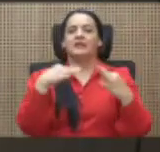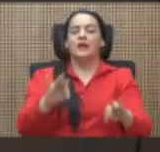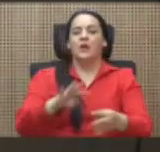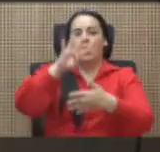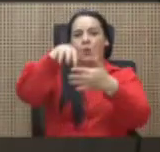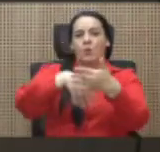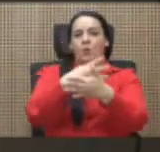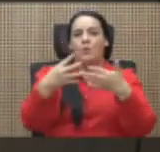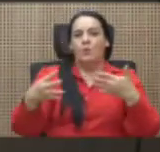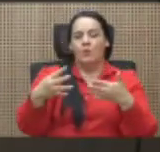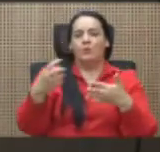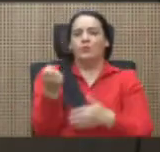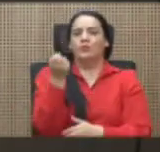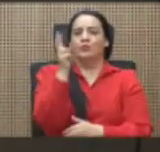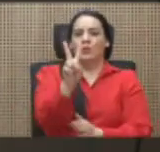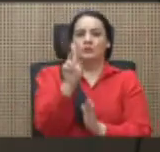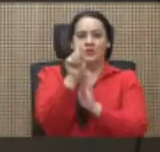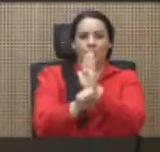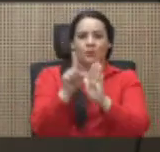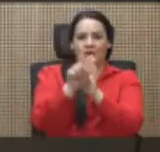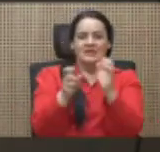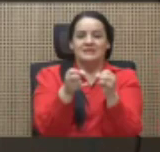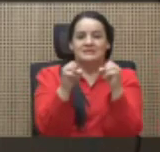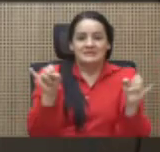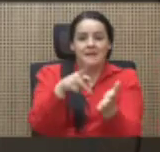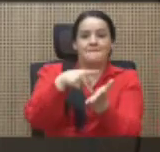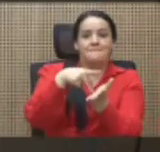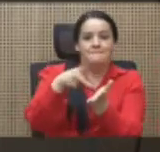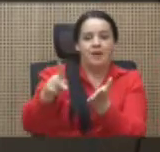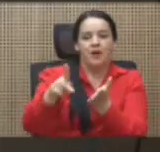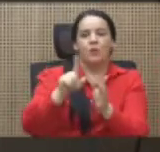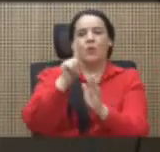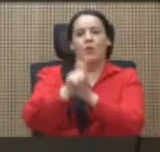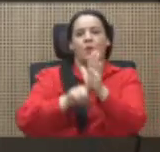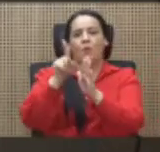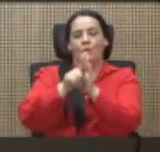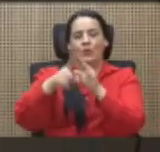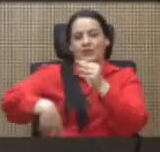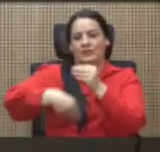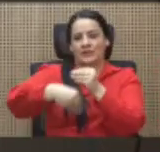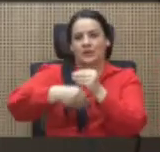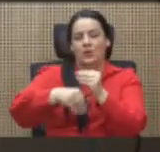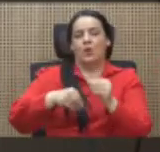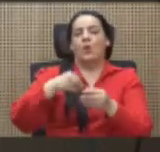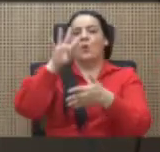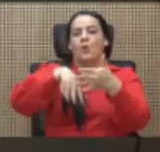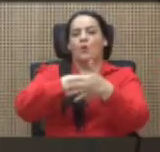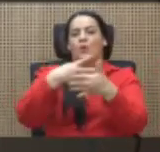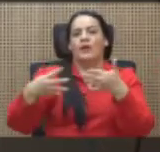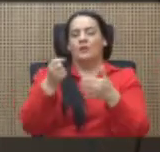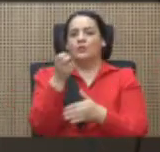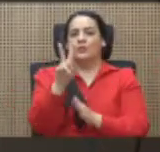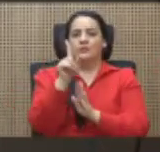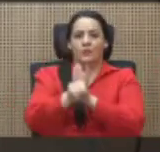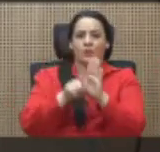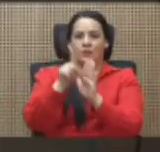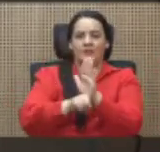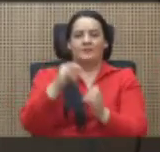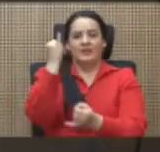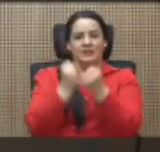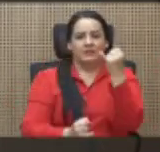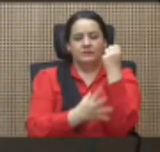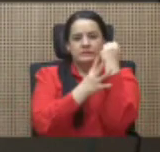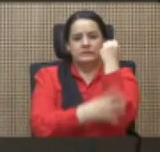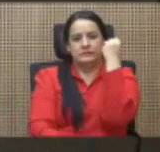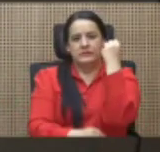de 12 horas sin pago de horas extra. Una jornada de 12 horas para terminar de precarizar y empobrecer a